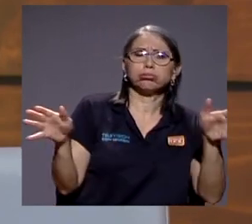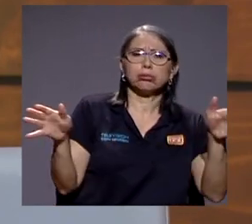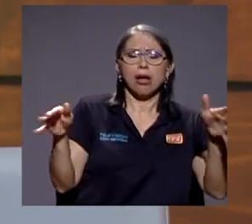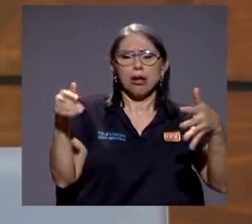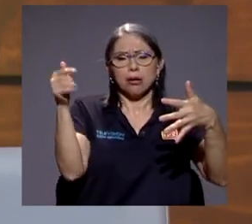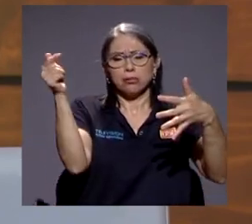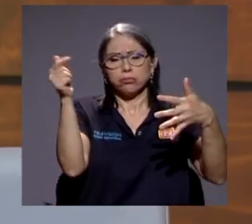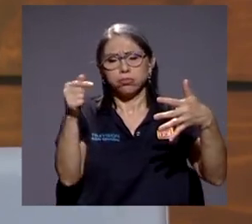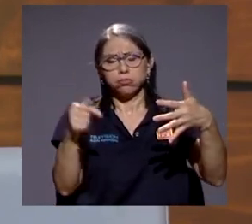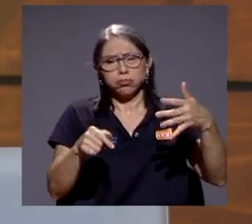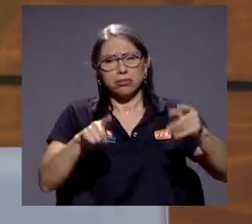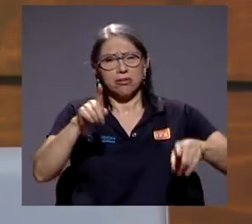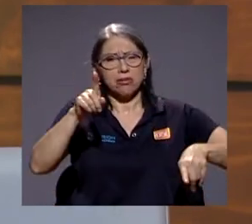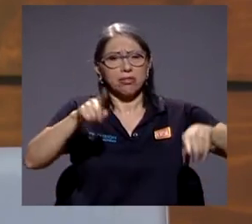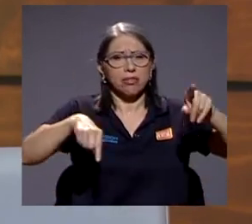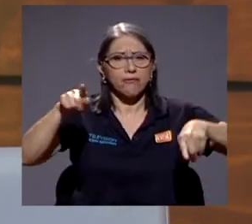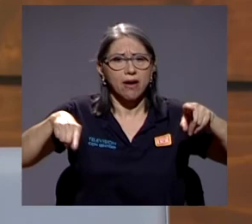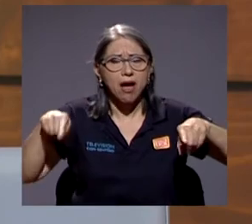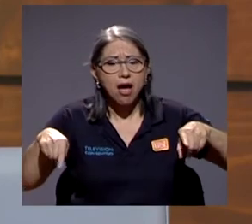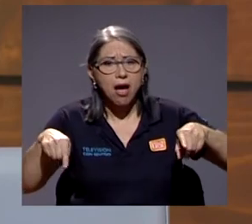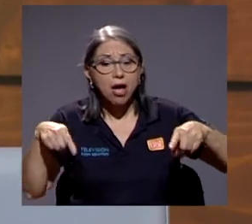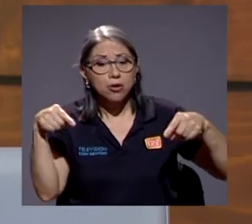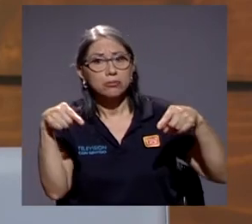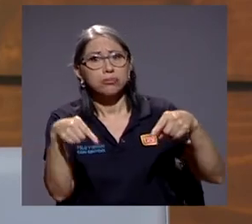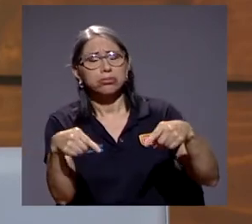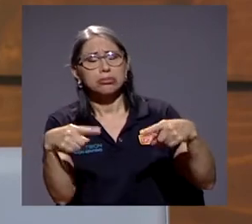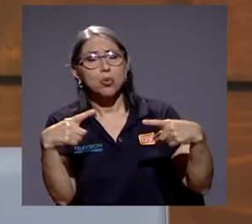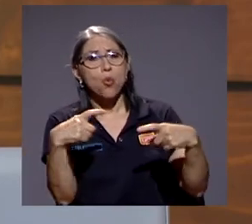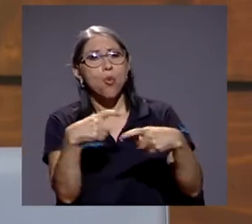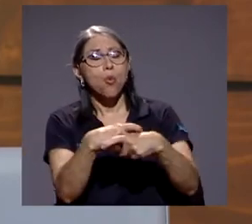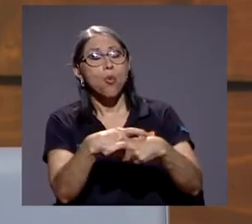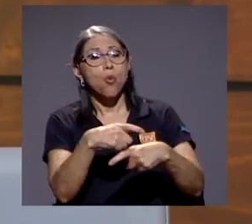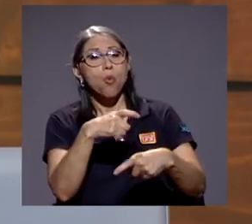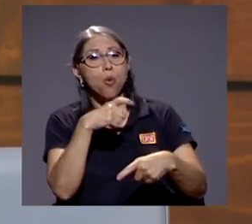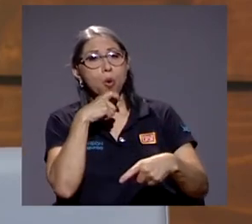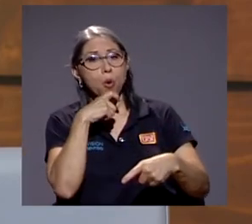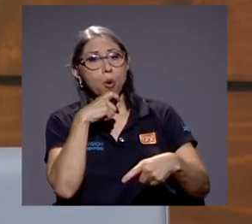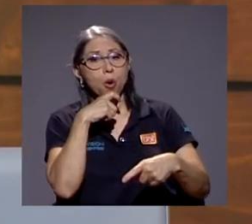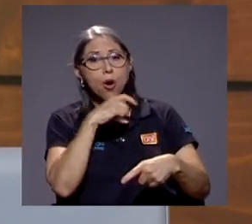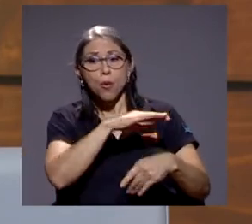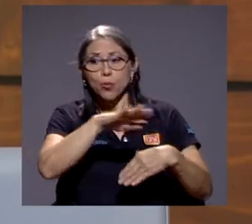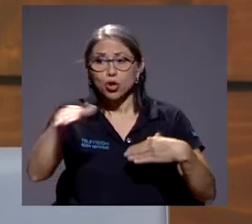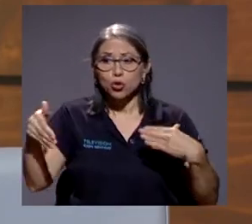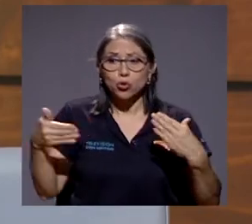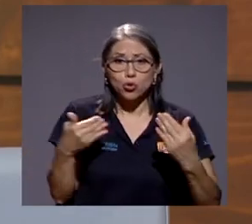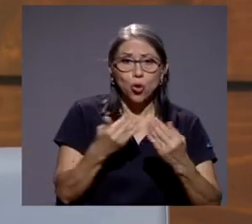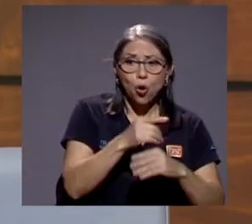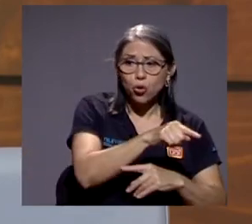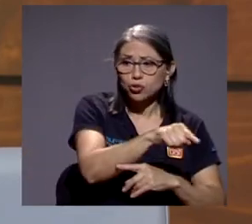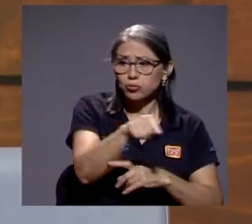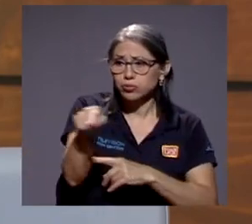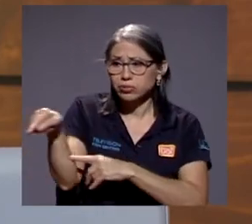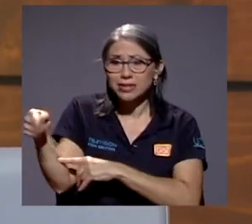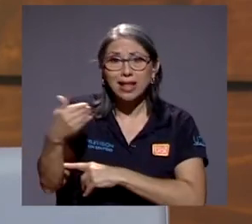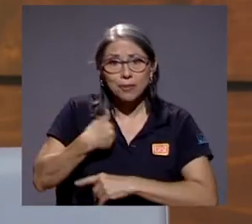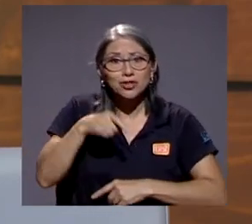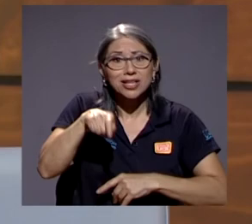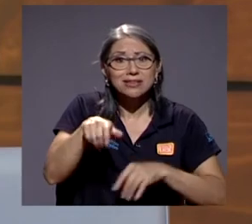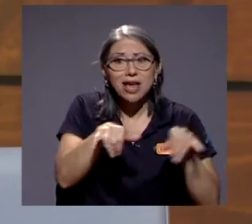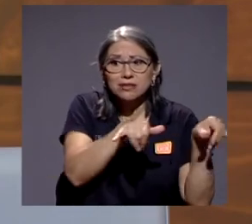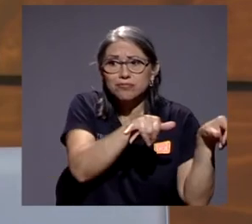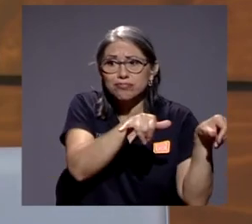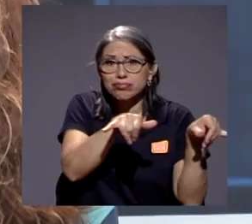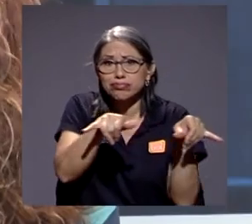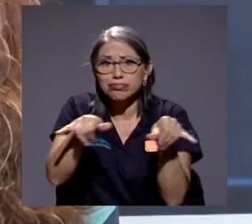diverso eso lo hace complejo porque todos tenemos necesidades en común pero también tenemos nuestras